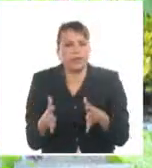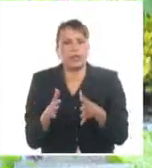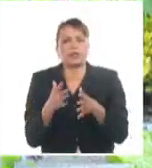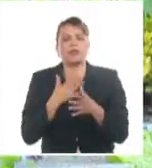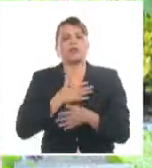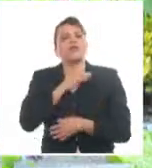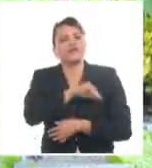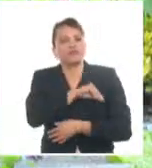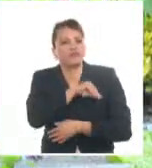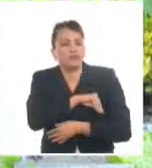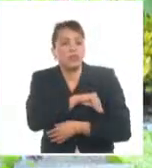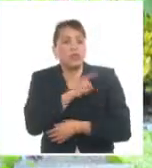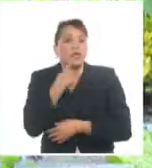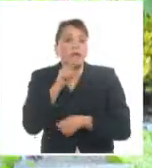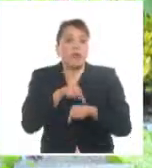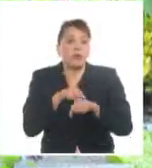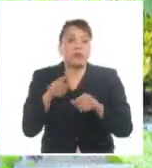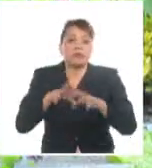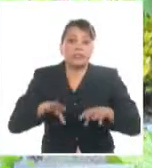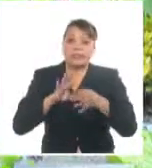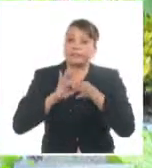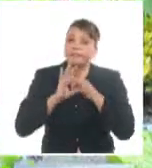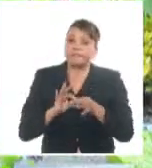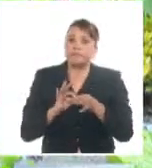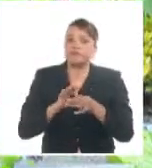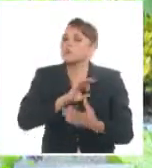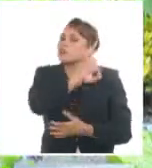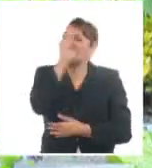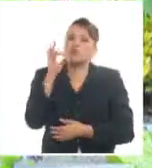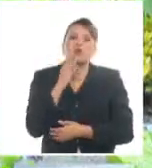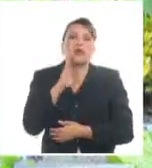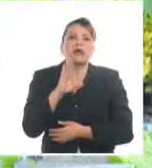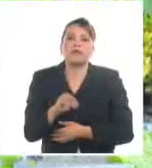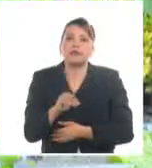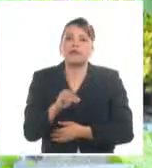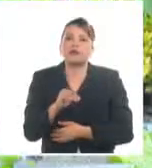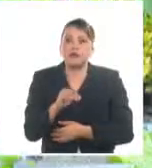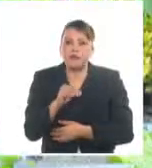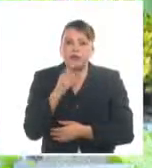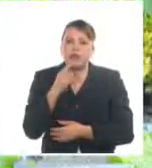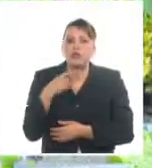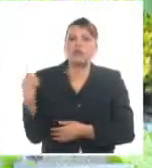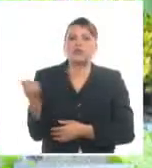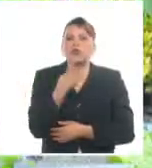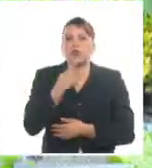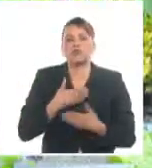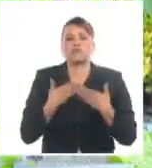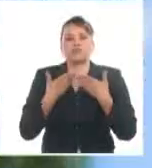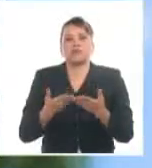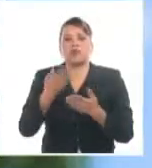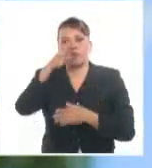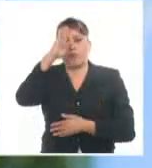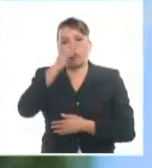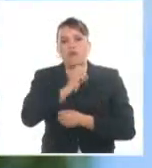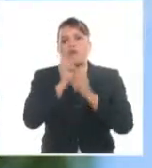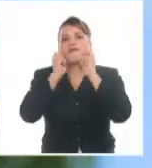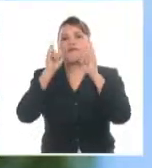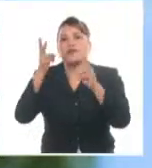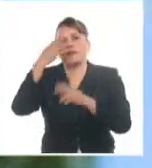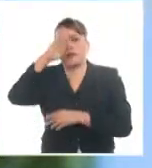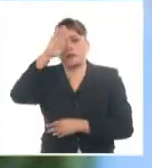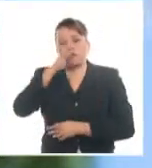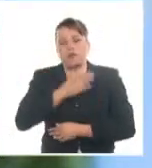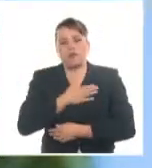sintió, en medio de aquella situación, nunca dijo otra palabra que no fuera, todo por Cuba, viva Cuba.